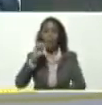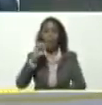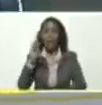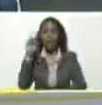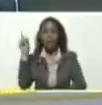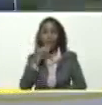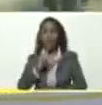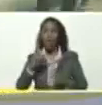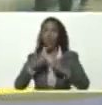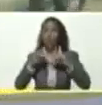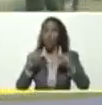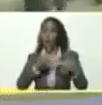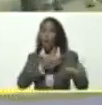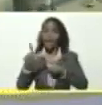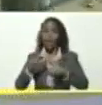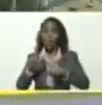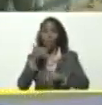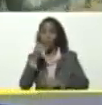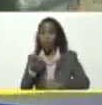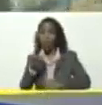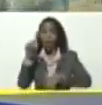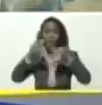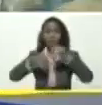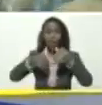listo para las elecciones.